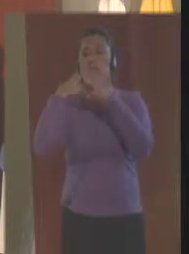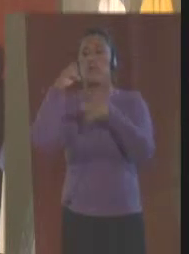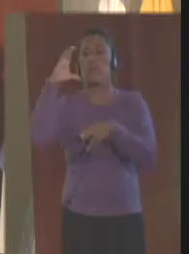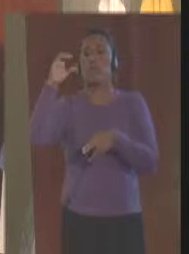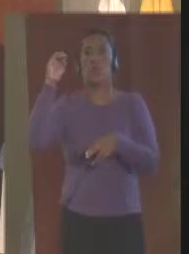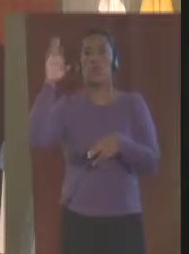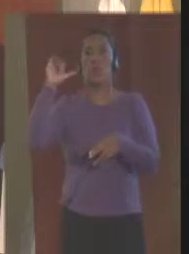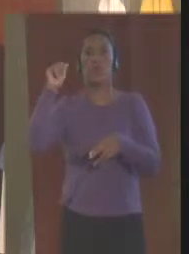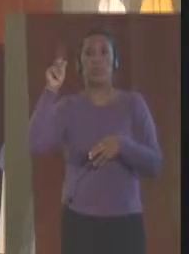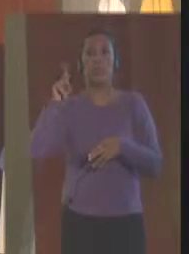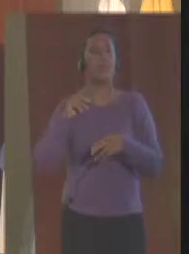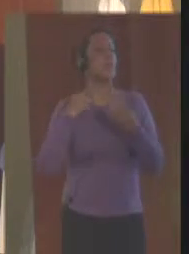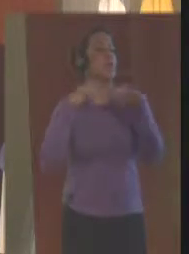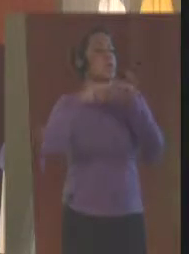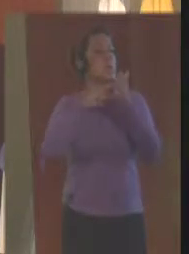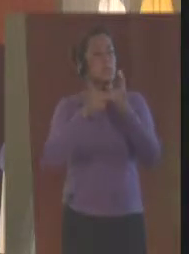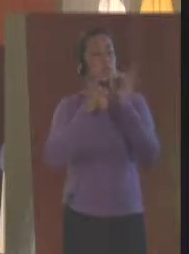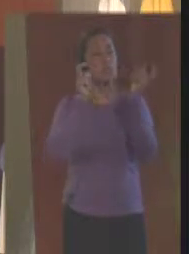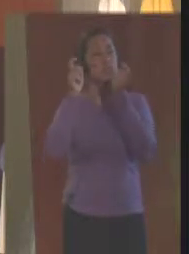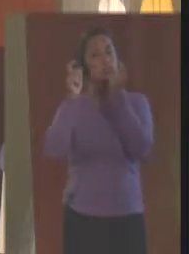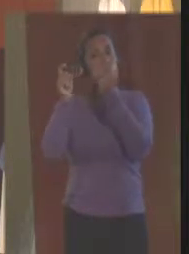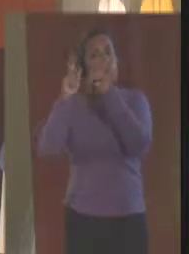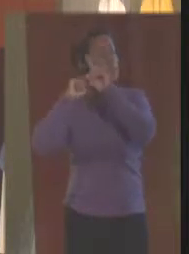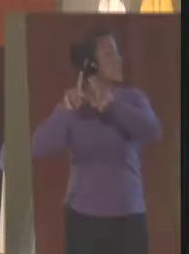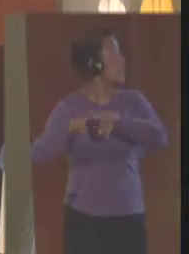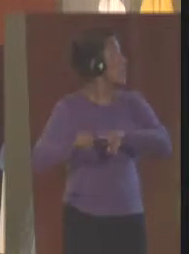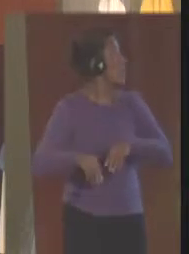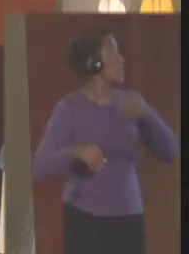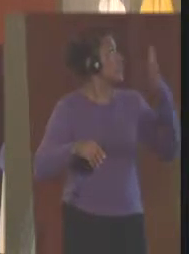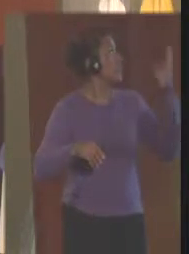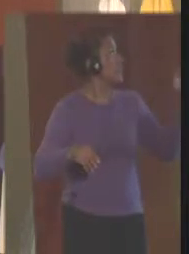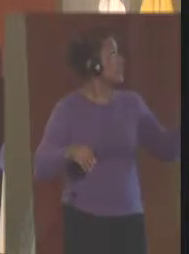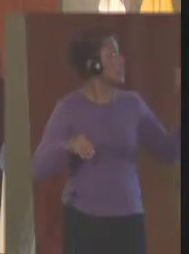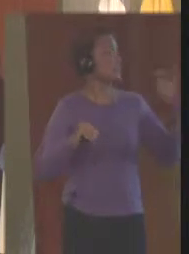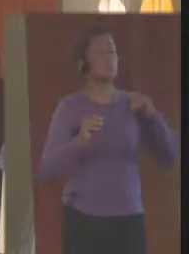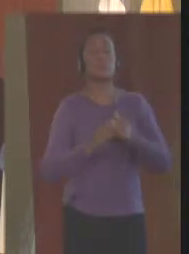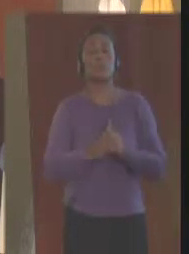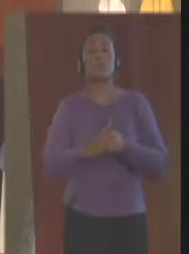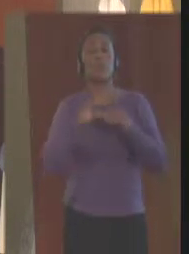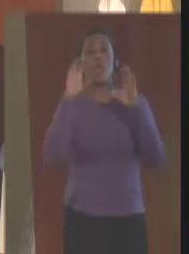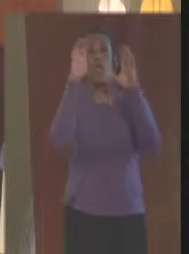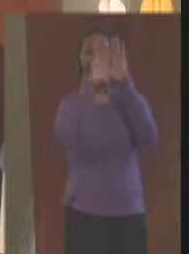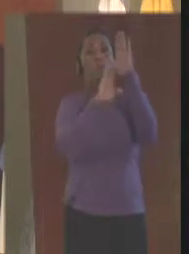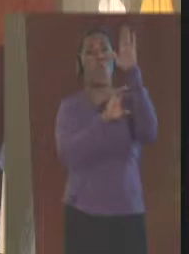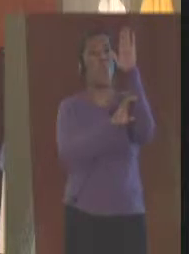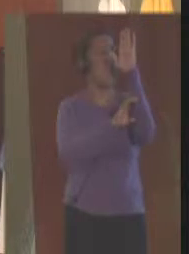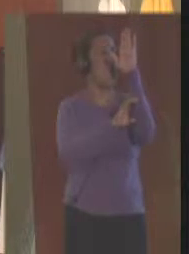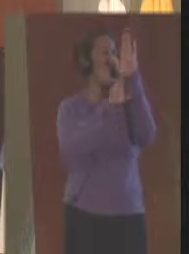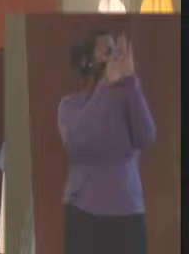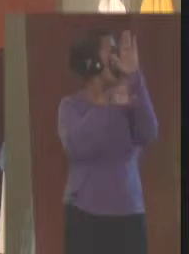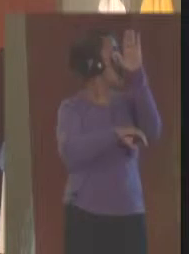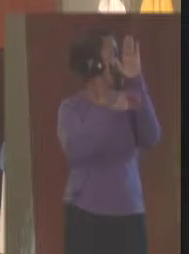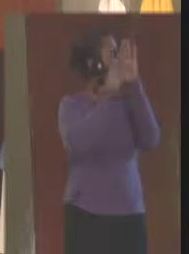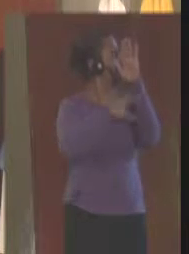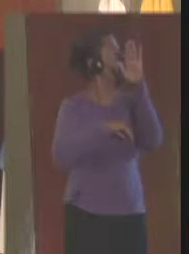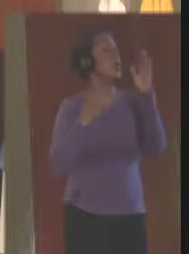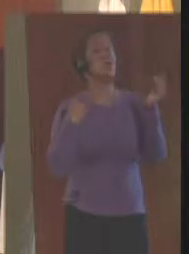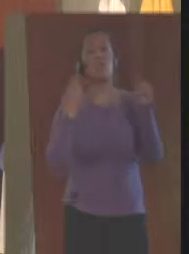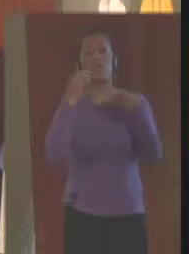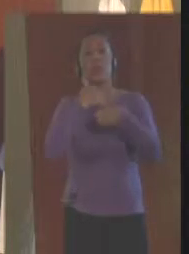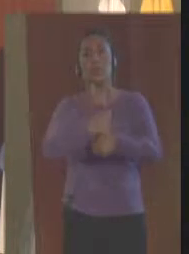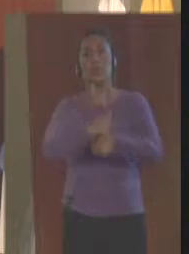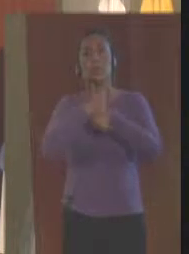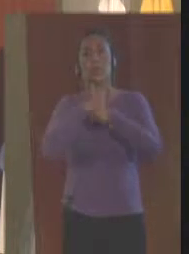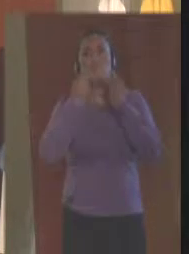es la norma o es el cuerpo normativo que rige a los gobiernos seccionales del Ecuador, el Código de Planificación y Finanzas Públicas, la Ley